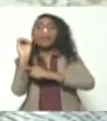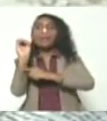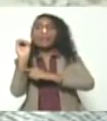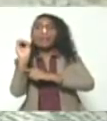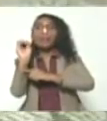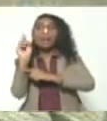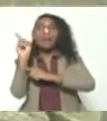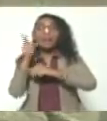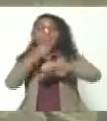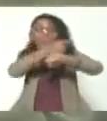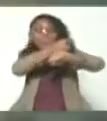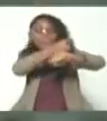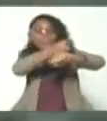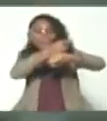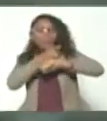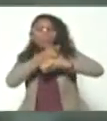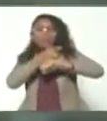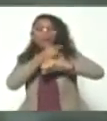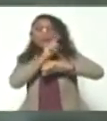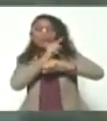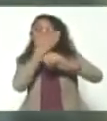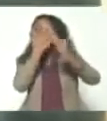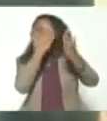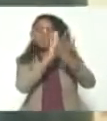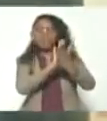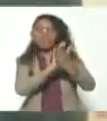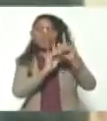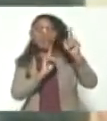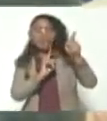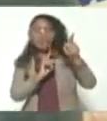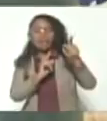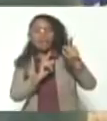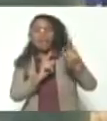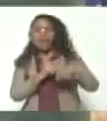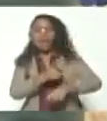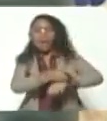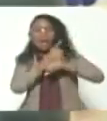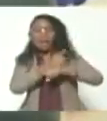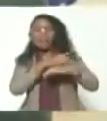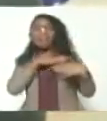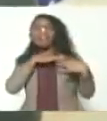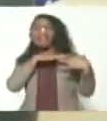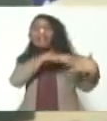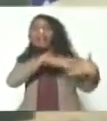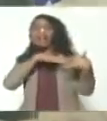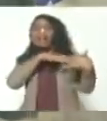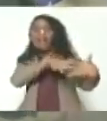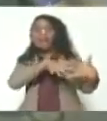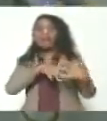Al disparo de .50 se enfrentaron con armas de guerra,